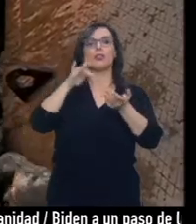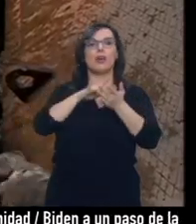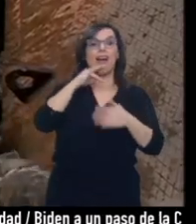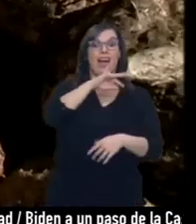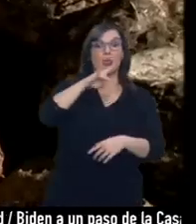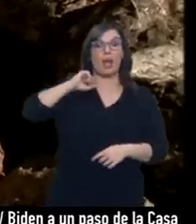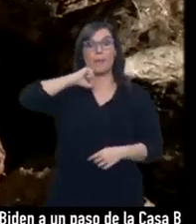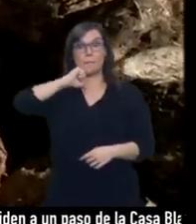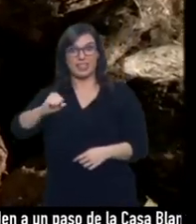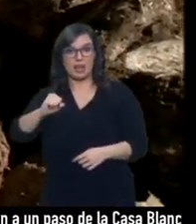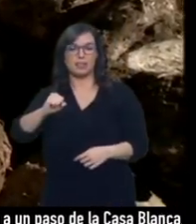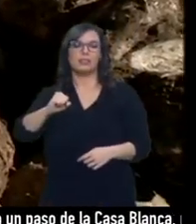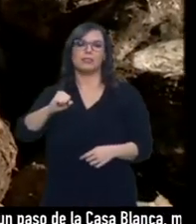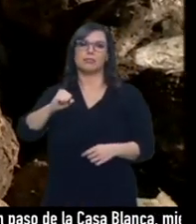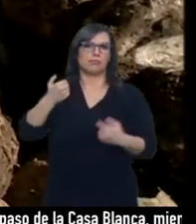azúcar mata.